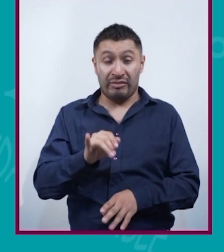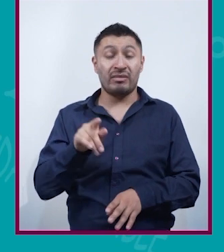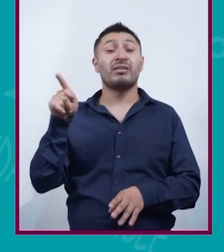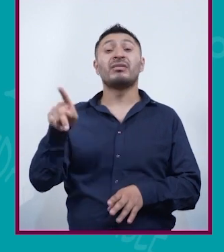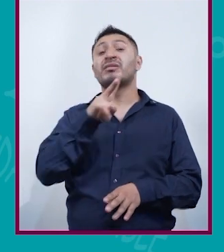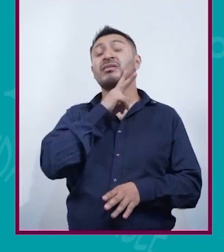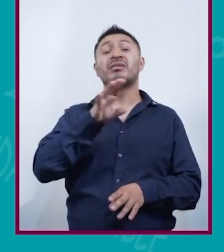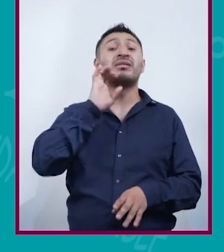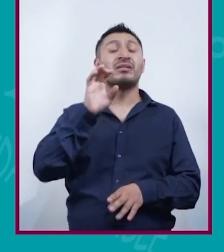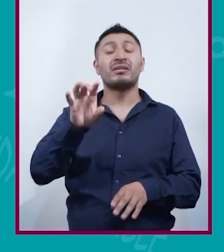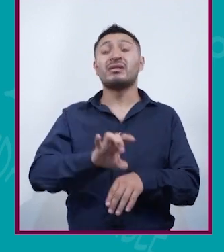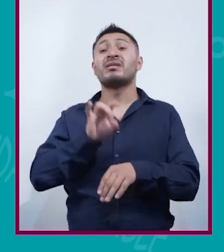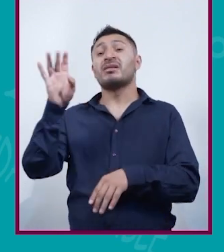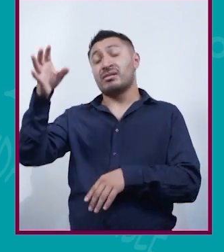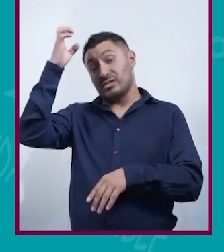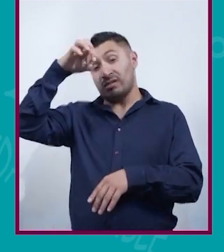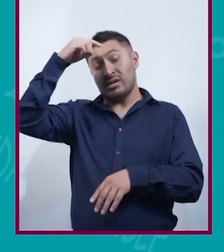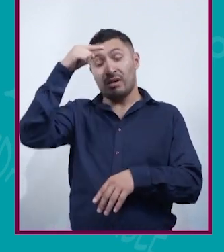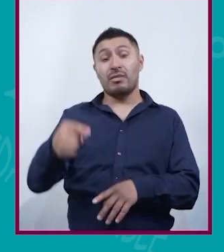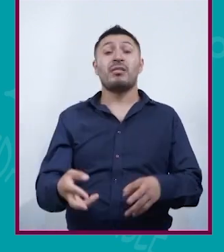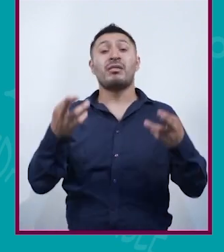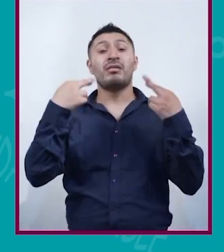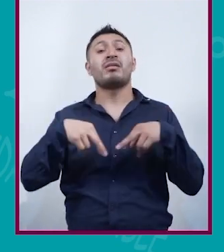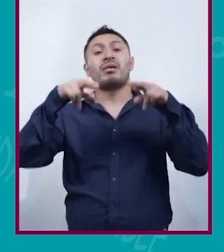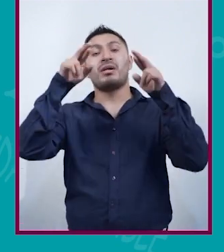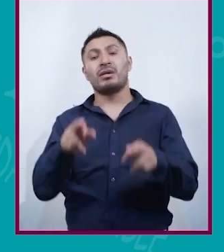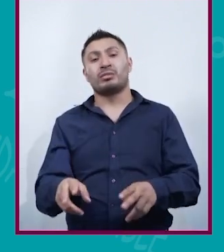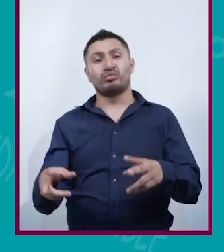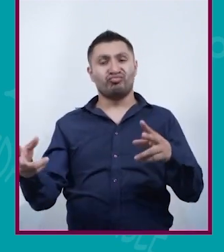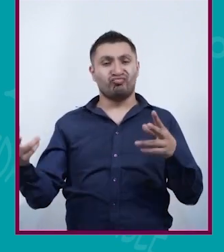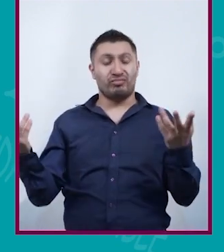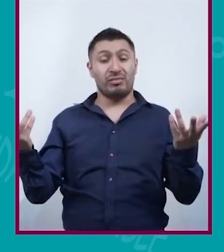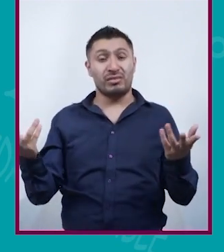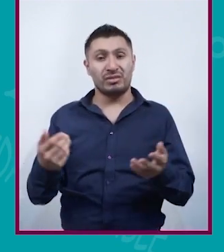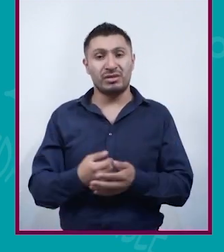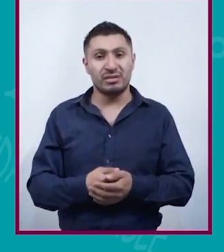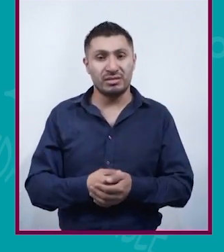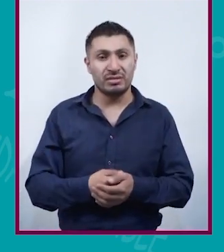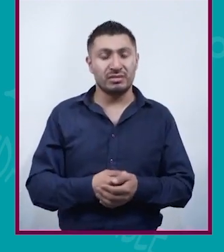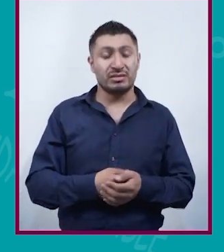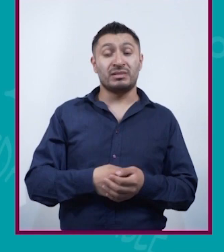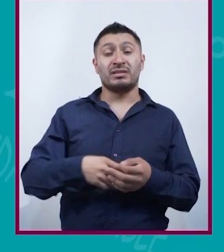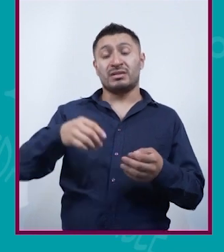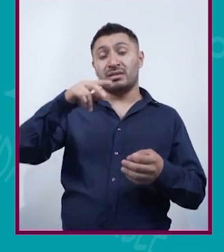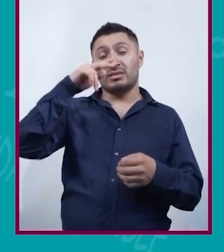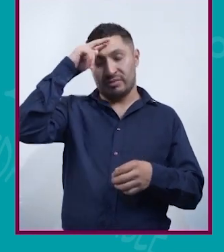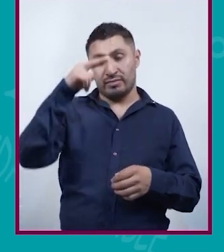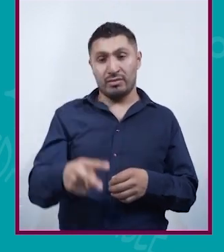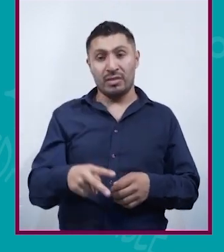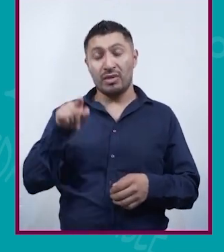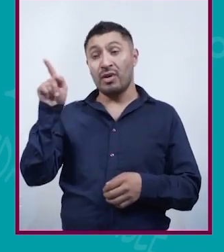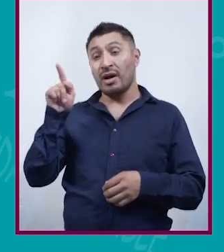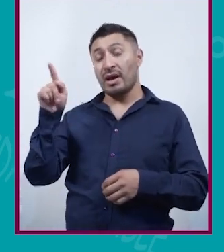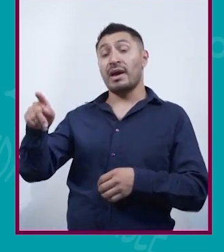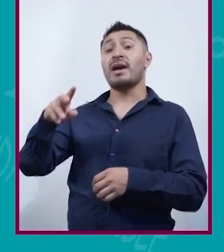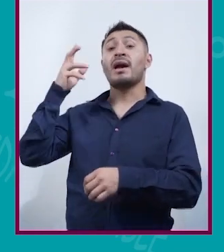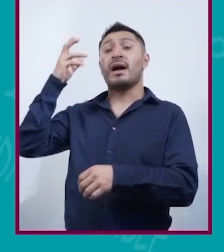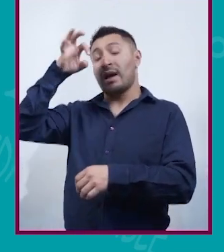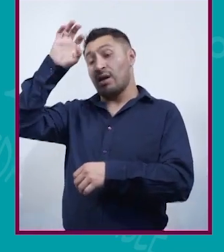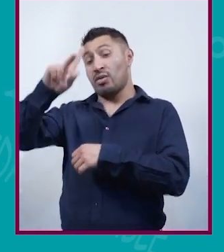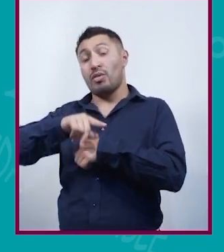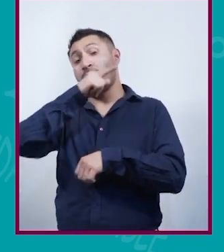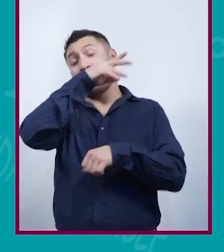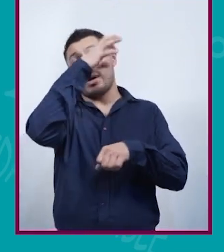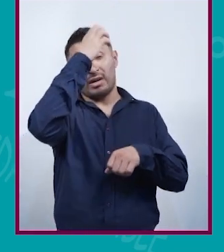Carranza, jefe. Carranza lo envió al extranjero para que representara la lucha constitucionalista en Europa